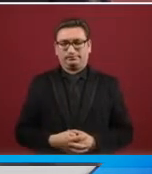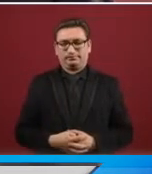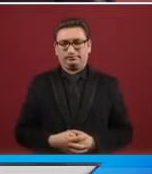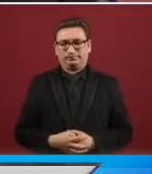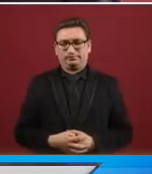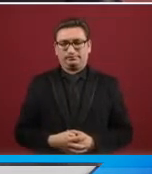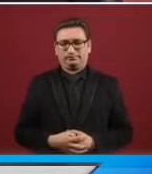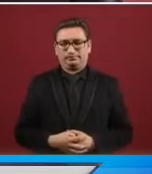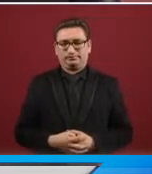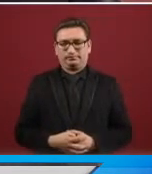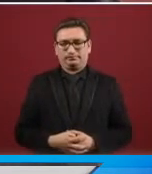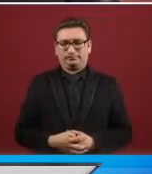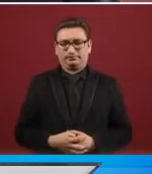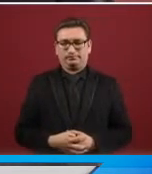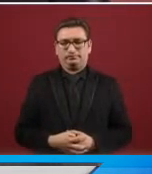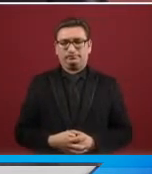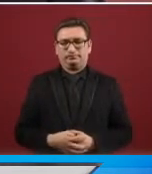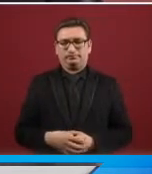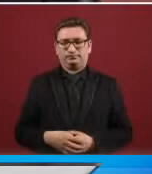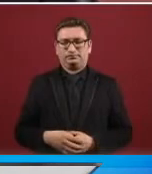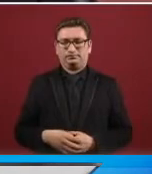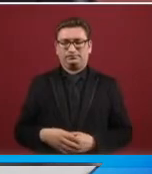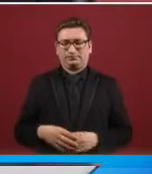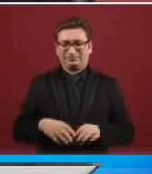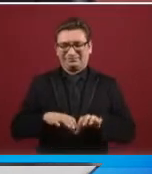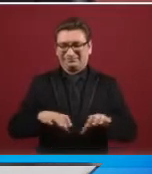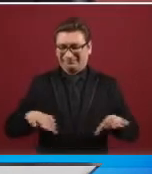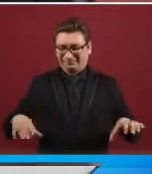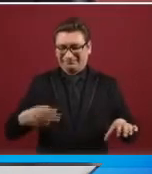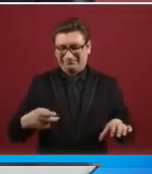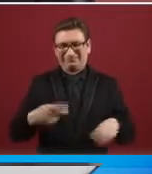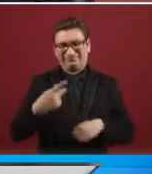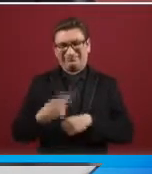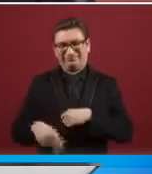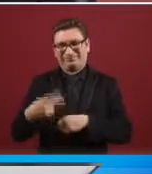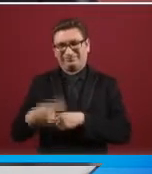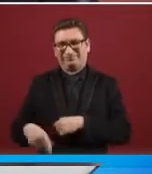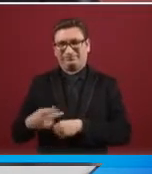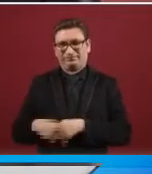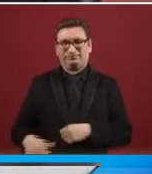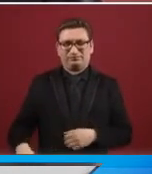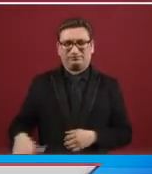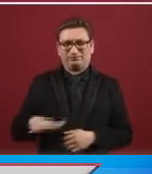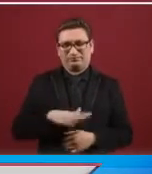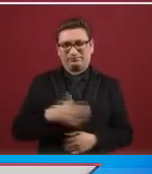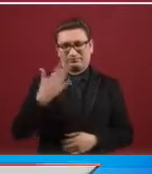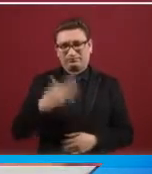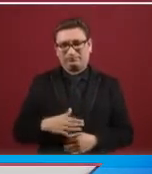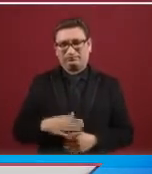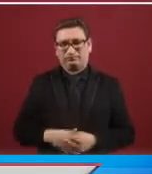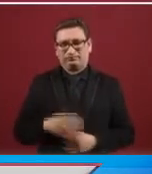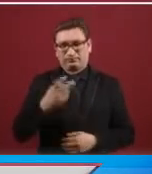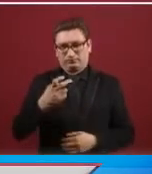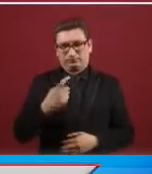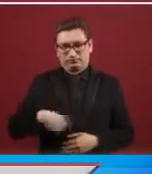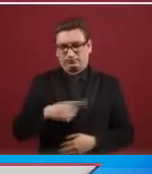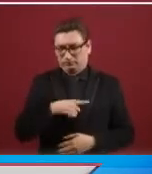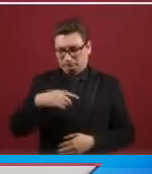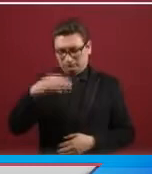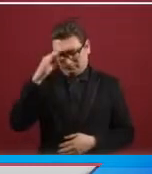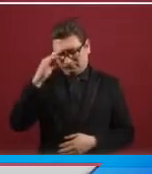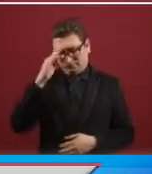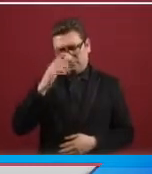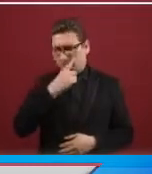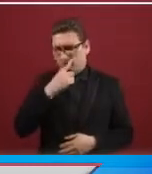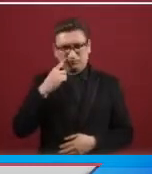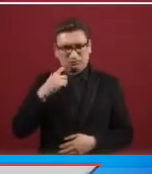de que es perjudicial para la hacienda pública. No habrá escasez de gas, gasolina o diésel, y se